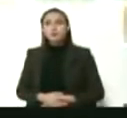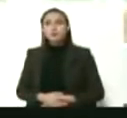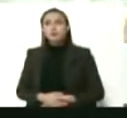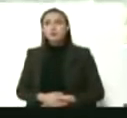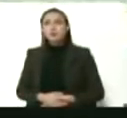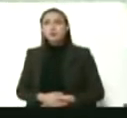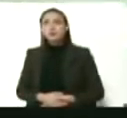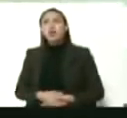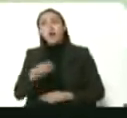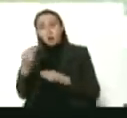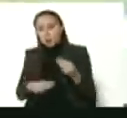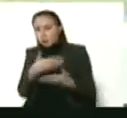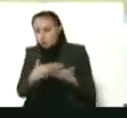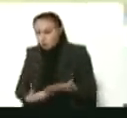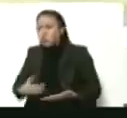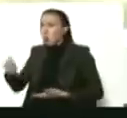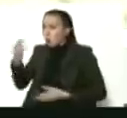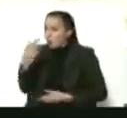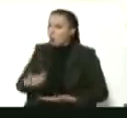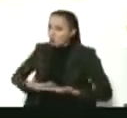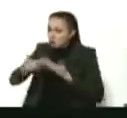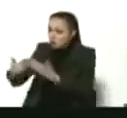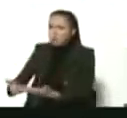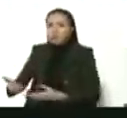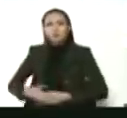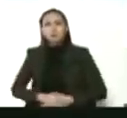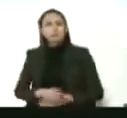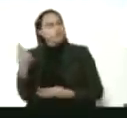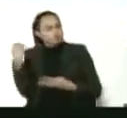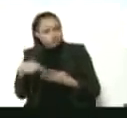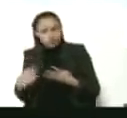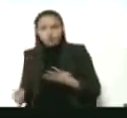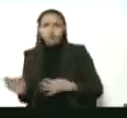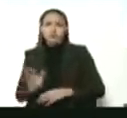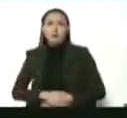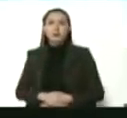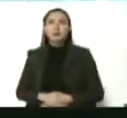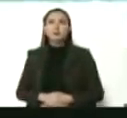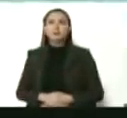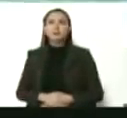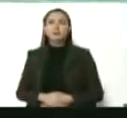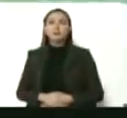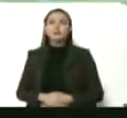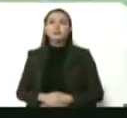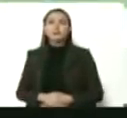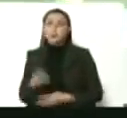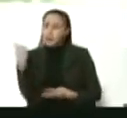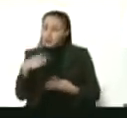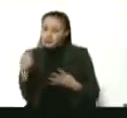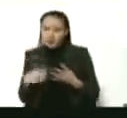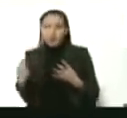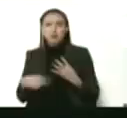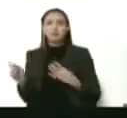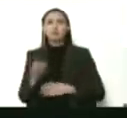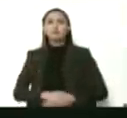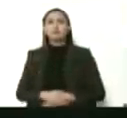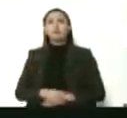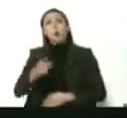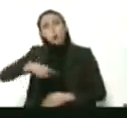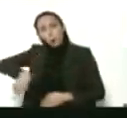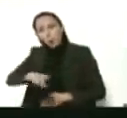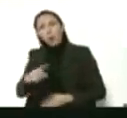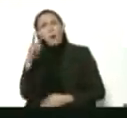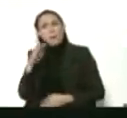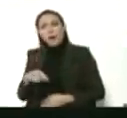a colocar esto, vamos a colocar aquello, etcétera, etcétera, etcétera. Para que ustedes vean y